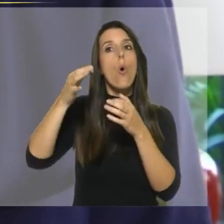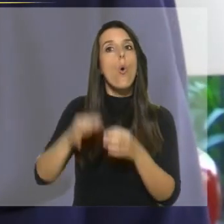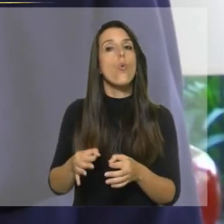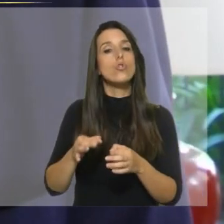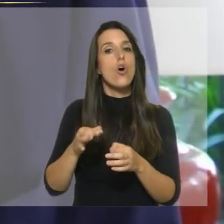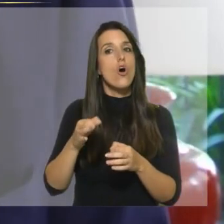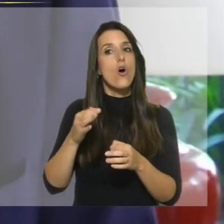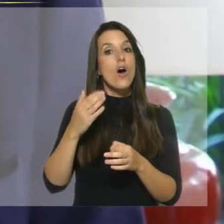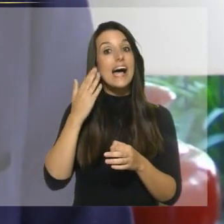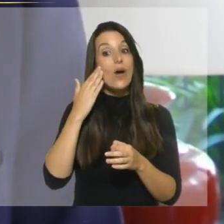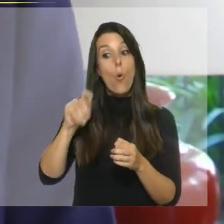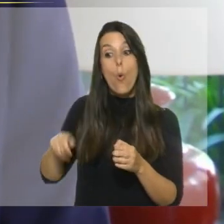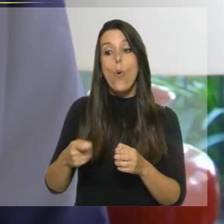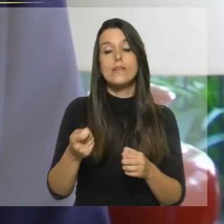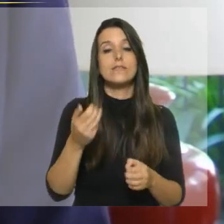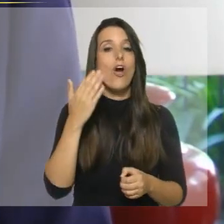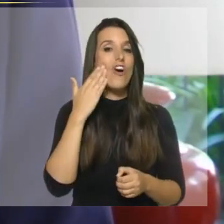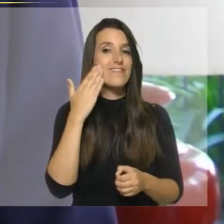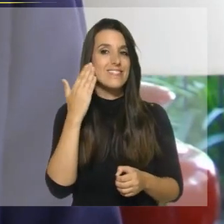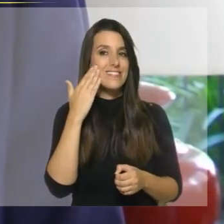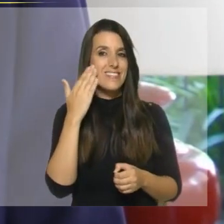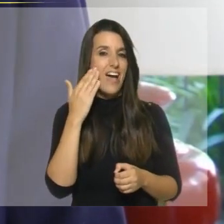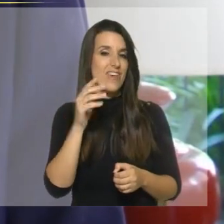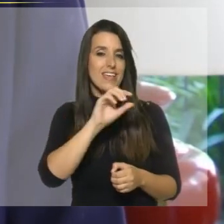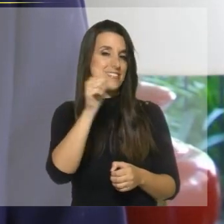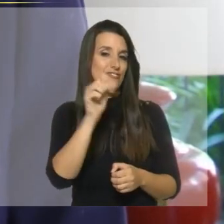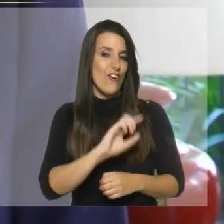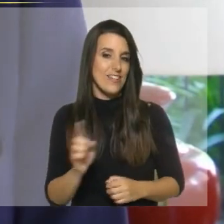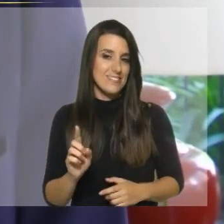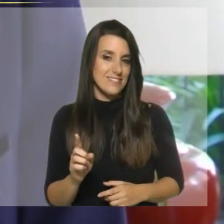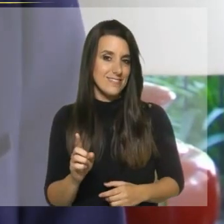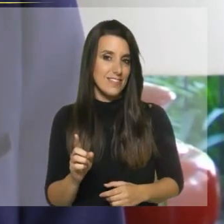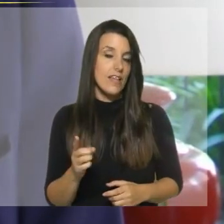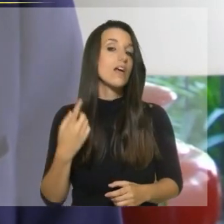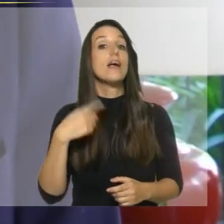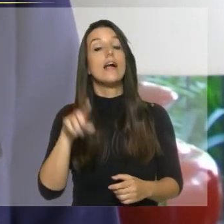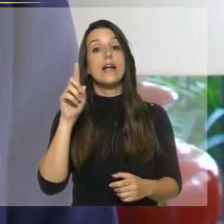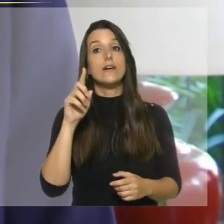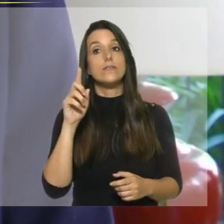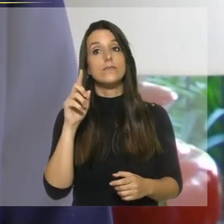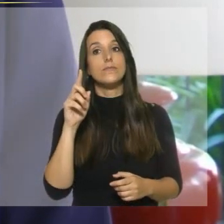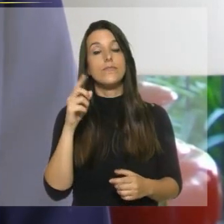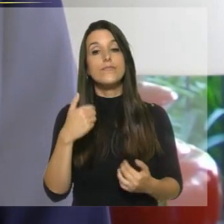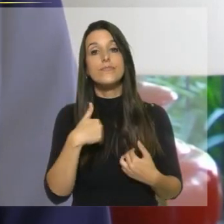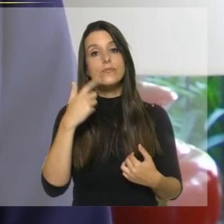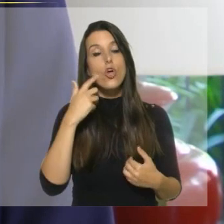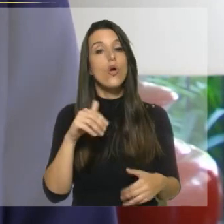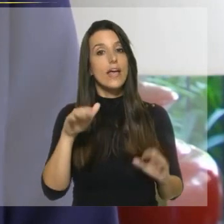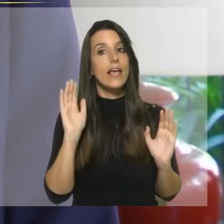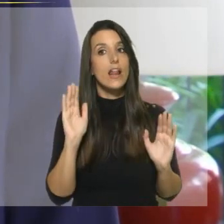sabemos que no va a tener un fin exitoso De antemano entonces este yo creo que